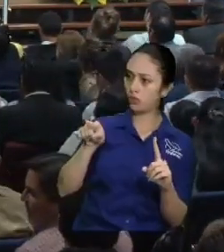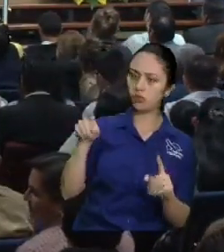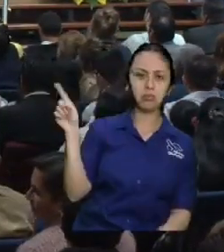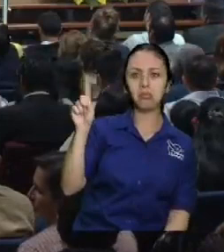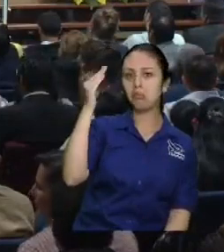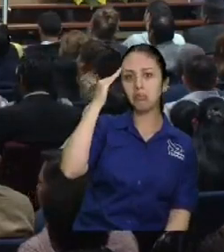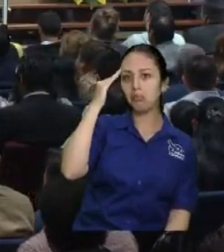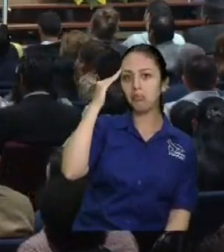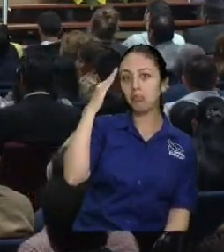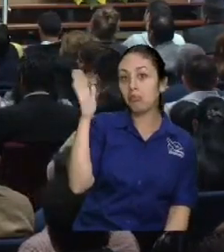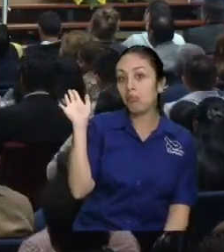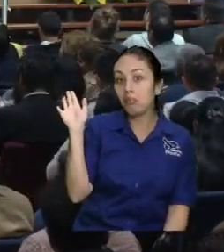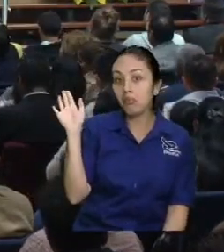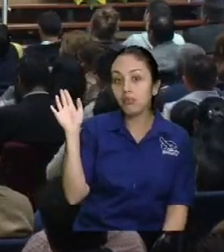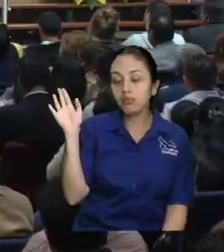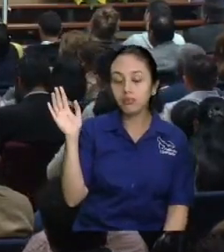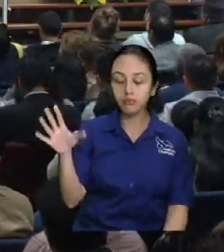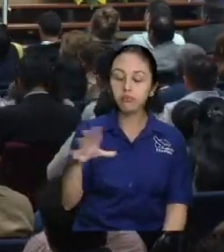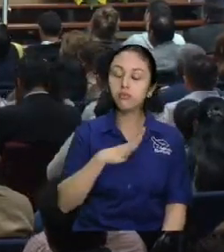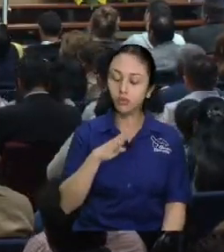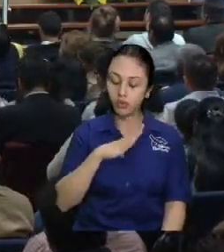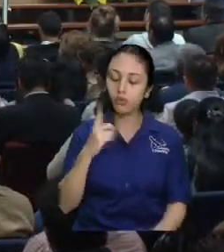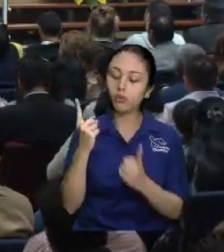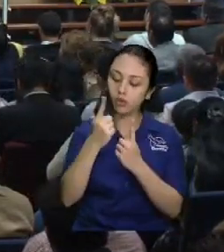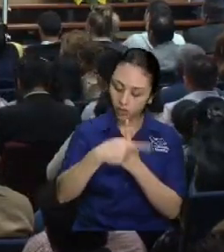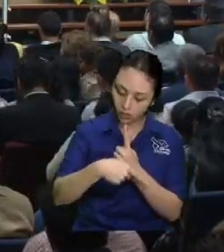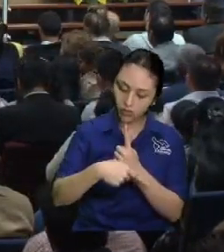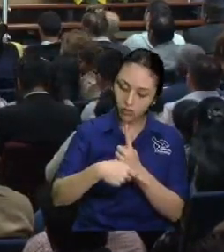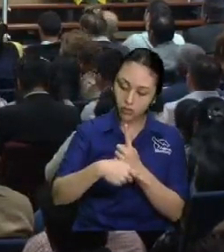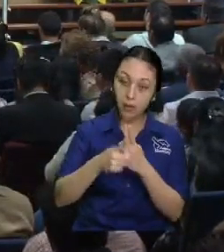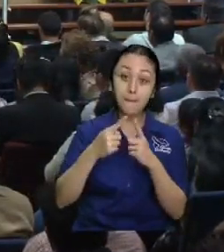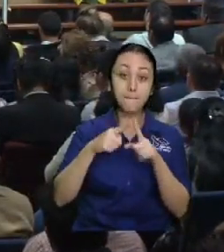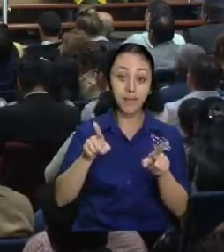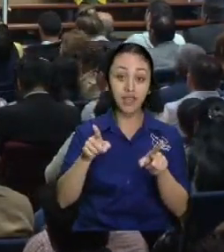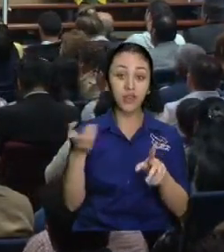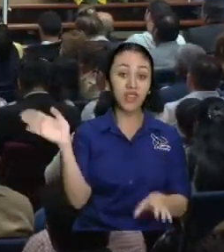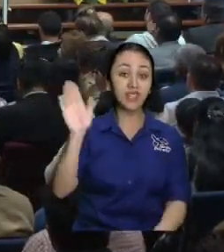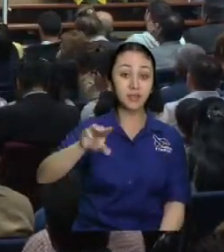Seguro que cometieron un error, tuvieron que regresar, pero después de 3 días.